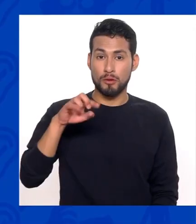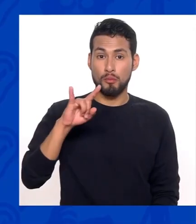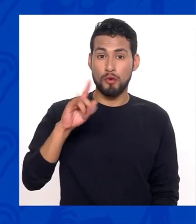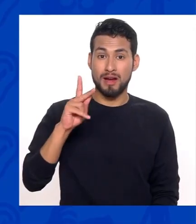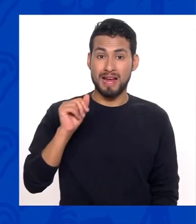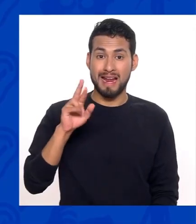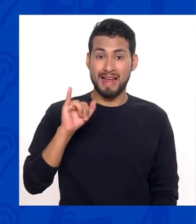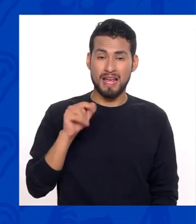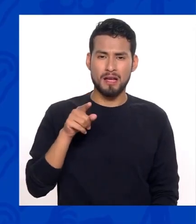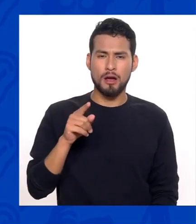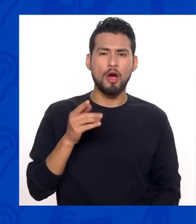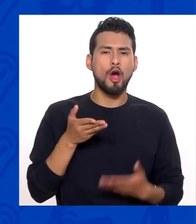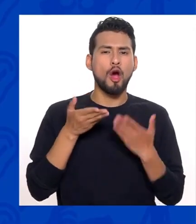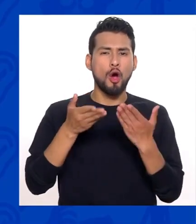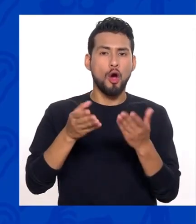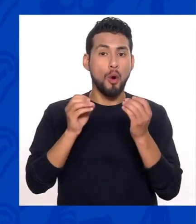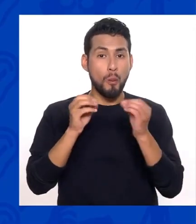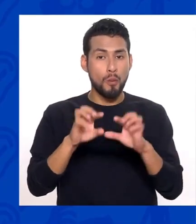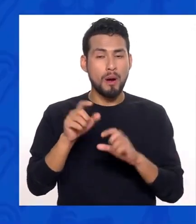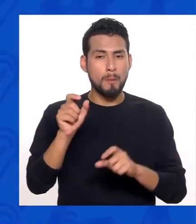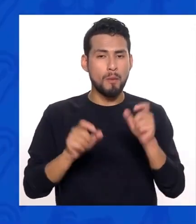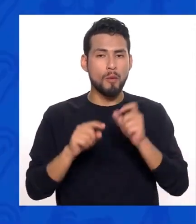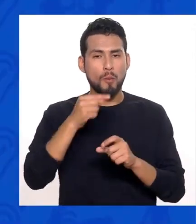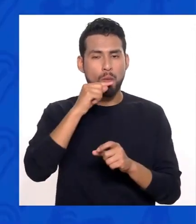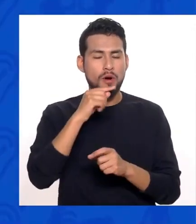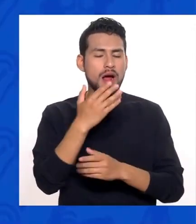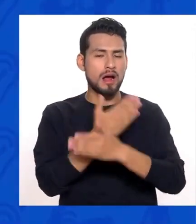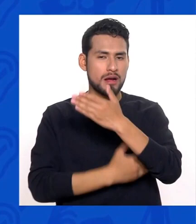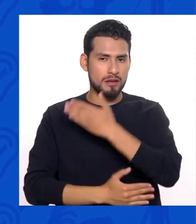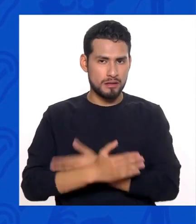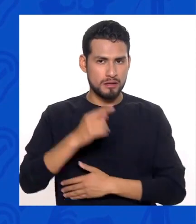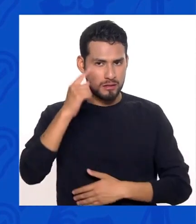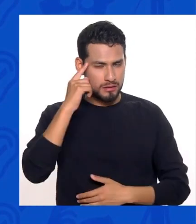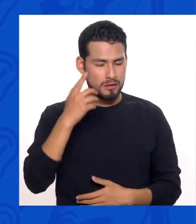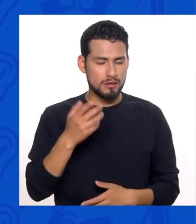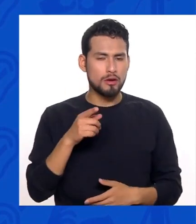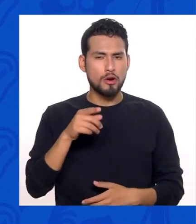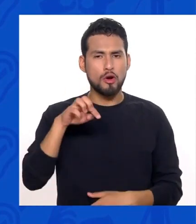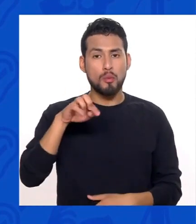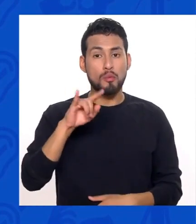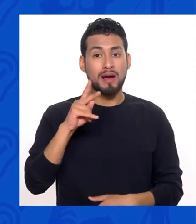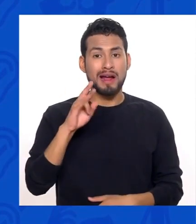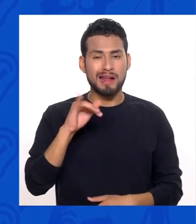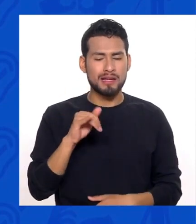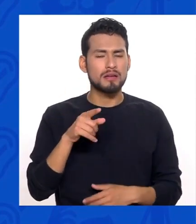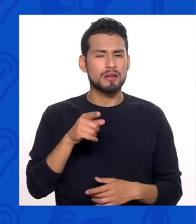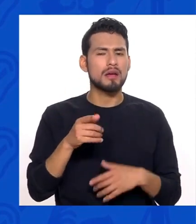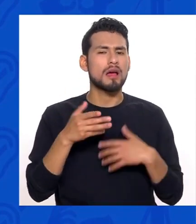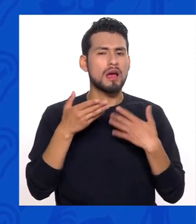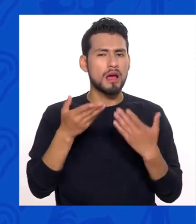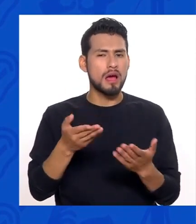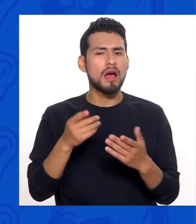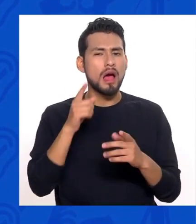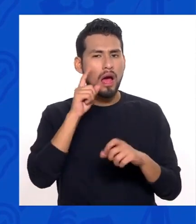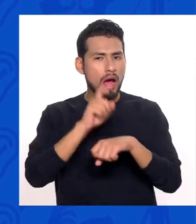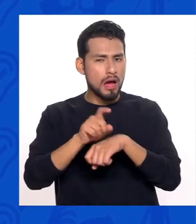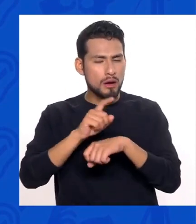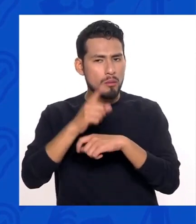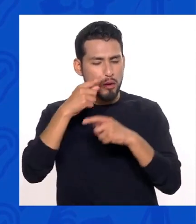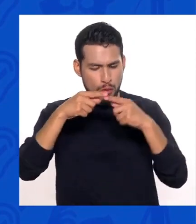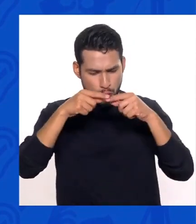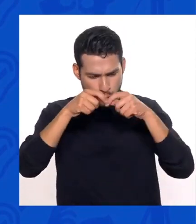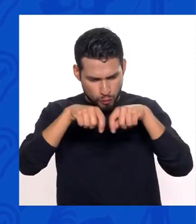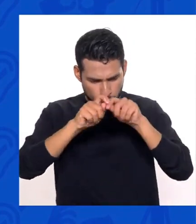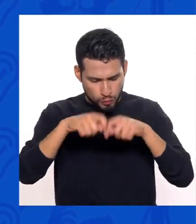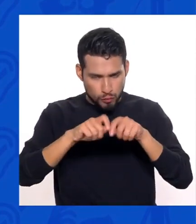Pucaray presenta una oportunidad para mujeres con discapacidad intelectual. En Pucaray ofrecemos capacitaciones tanto en técnicas de